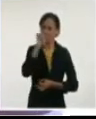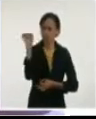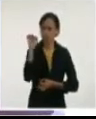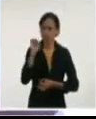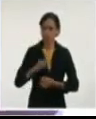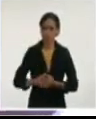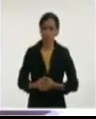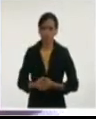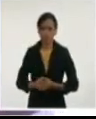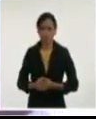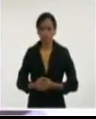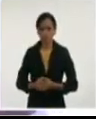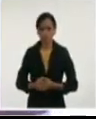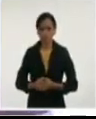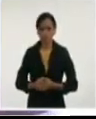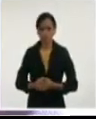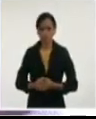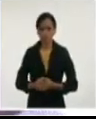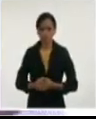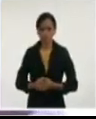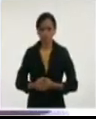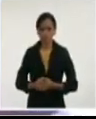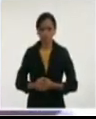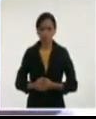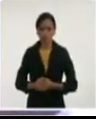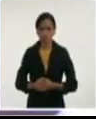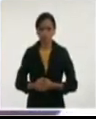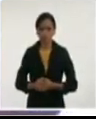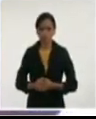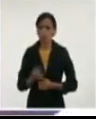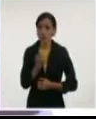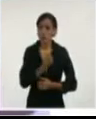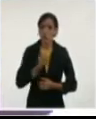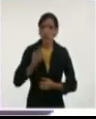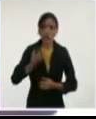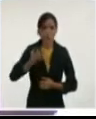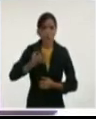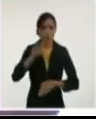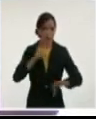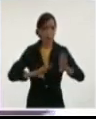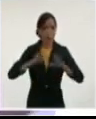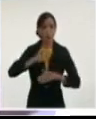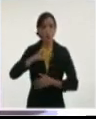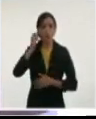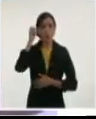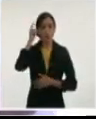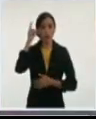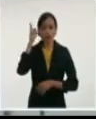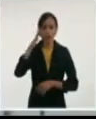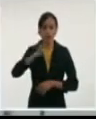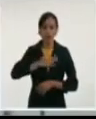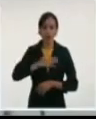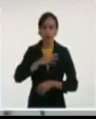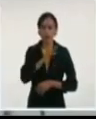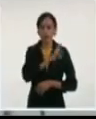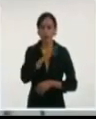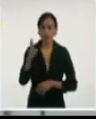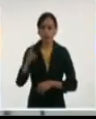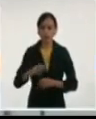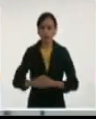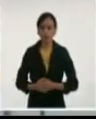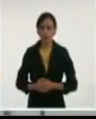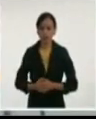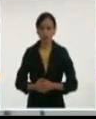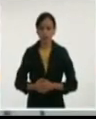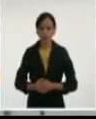Ellos hubieran sido como nosotros y nosotros hubiéramos sido como ellos. Porque mi Moncada es hoy. Nuestra Cuba sigue